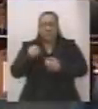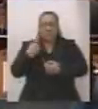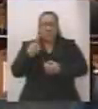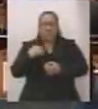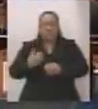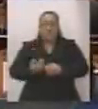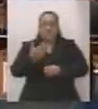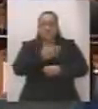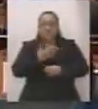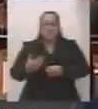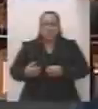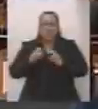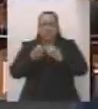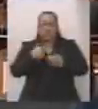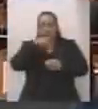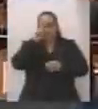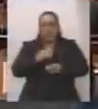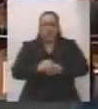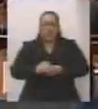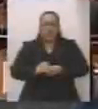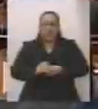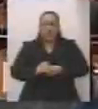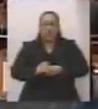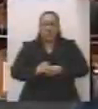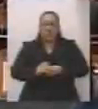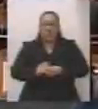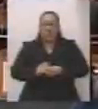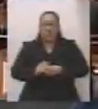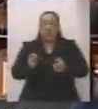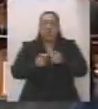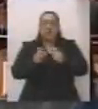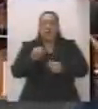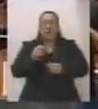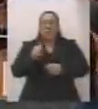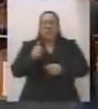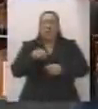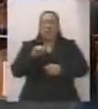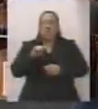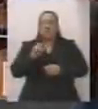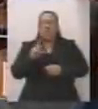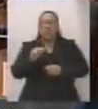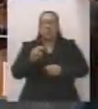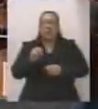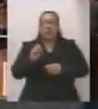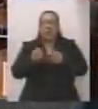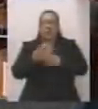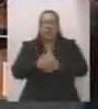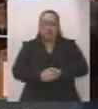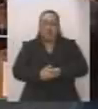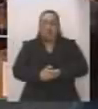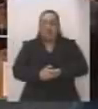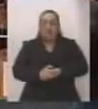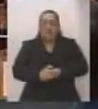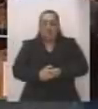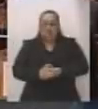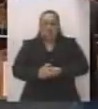la señora presidenta del Congreso de la República, congresista Ana María Solórzano Flores.